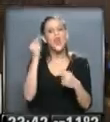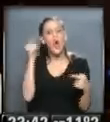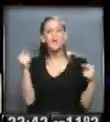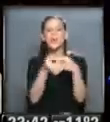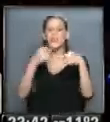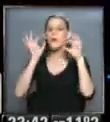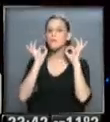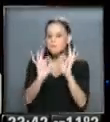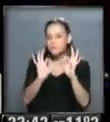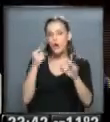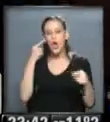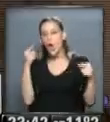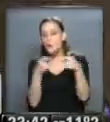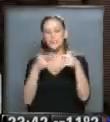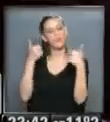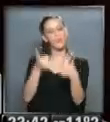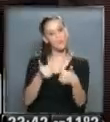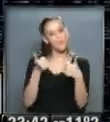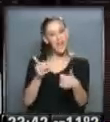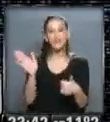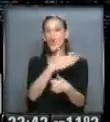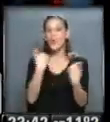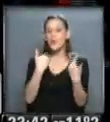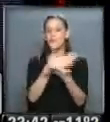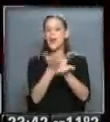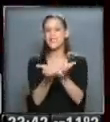como red y cuando podemos participar todos